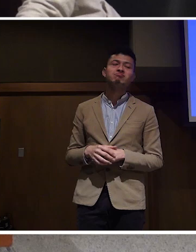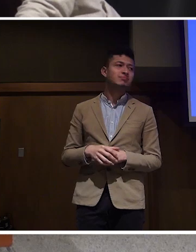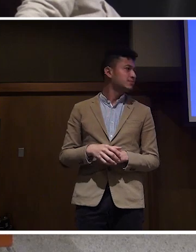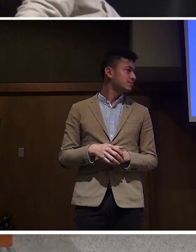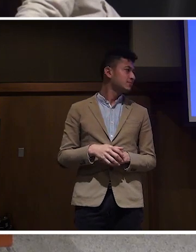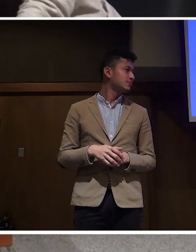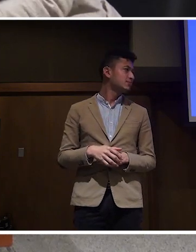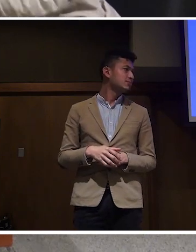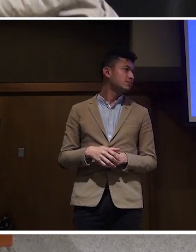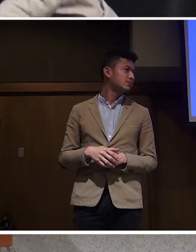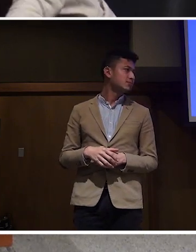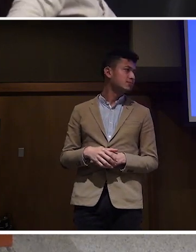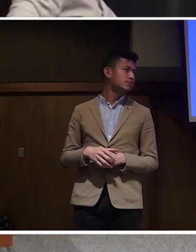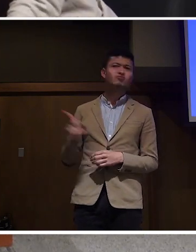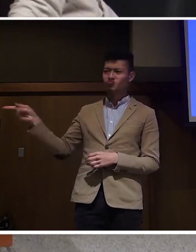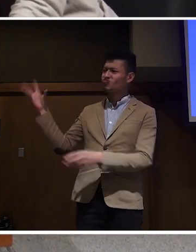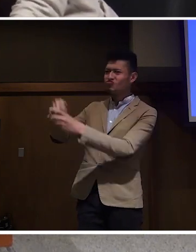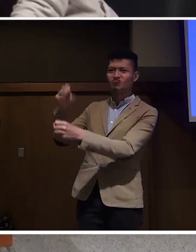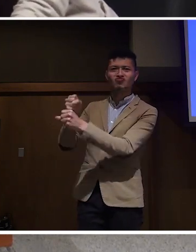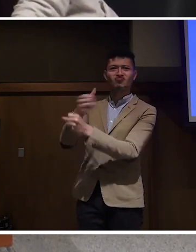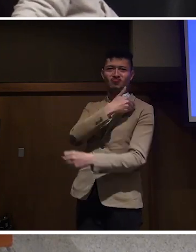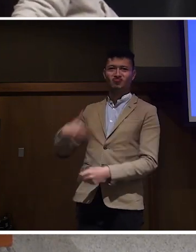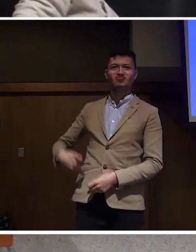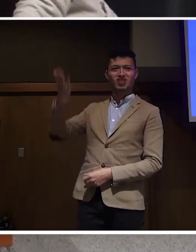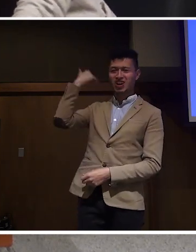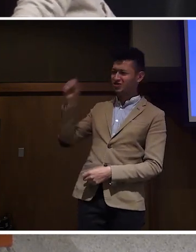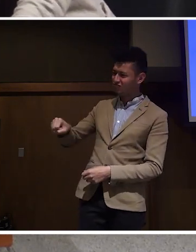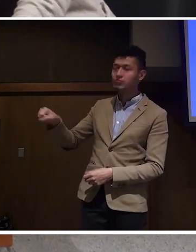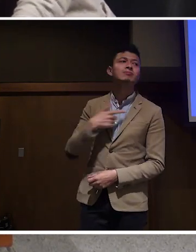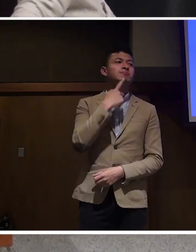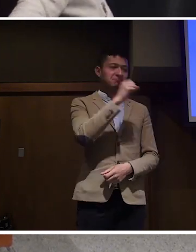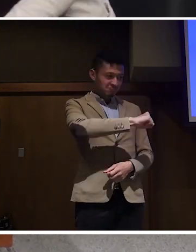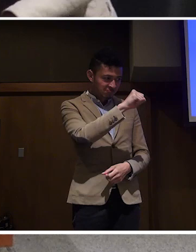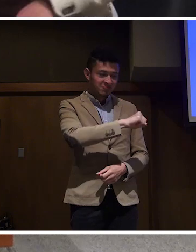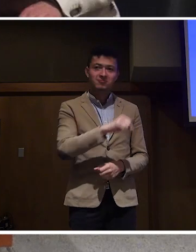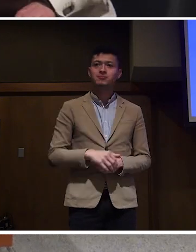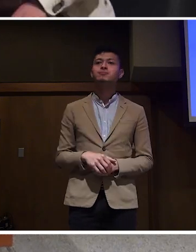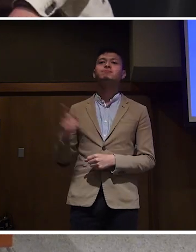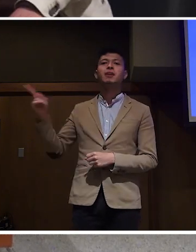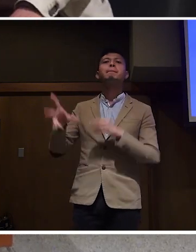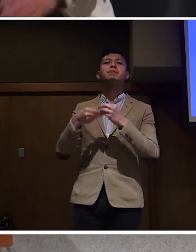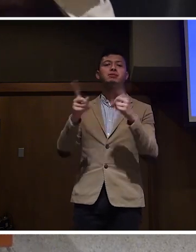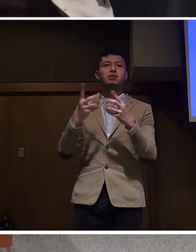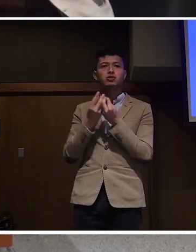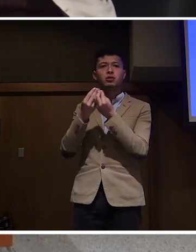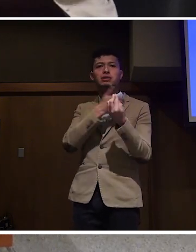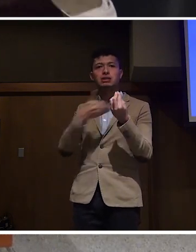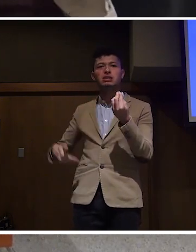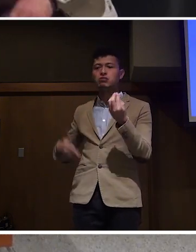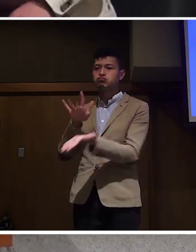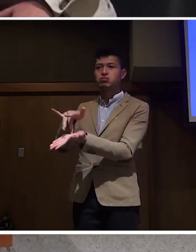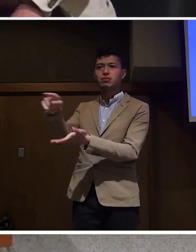Exactamente, sí, así es. Y fue consejero presidencial para Medellín. Hay